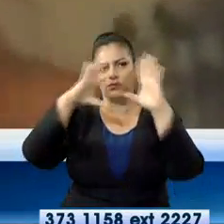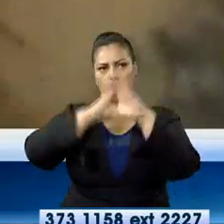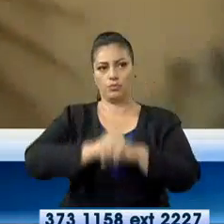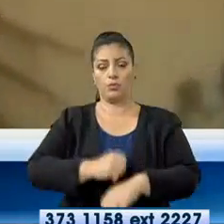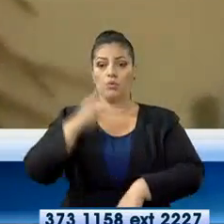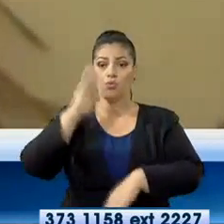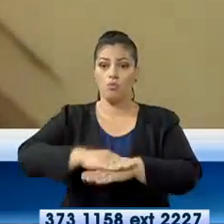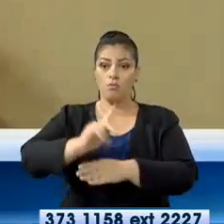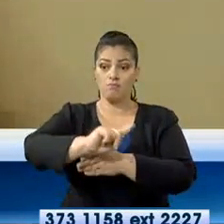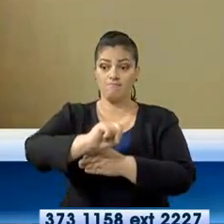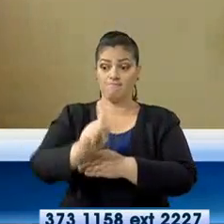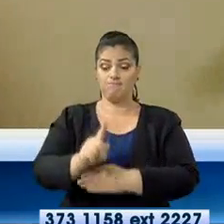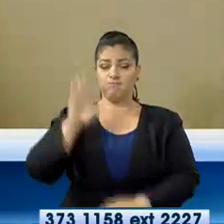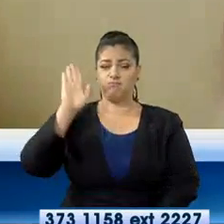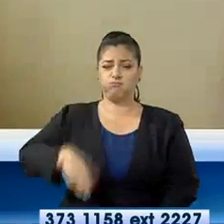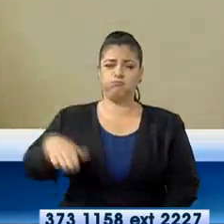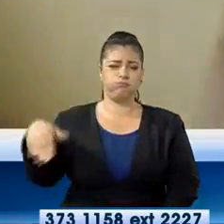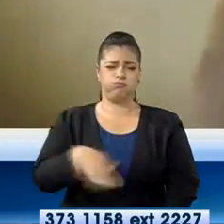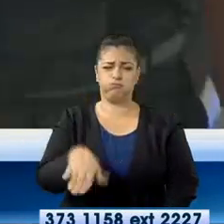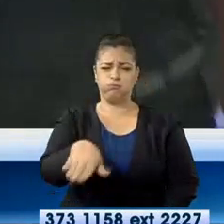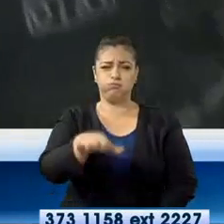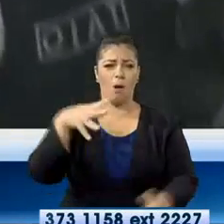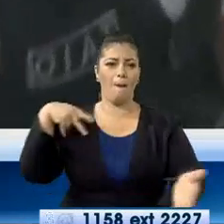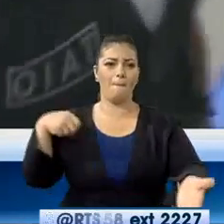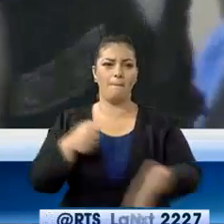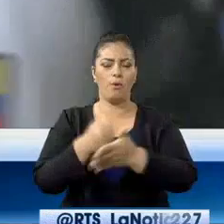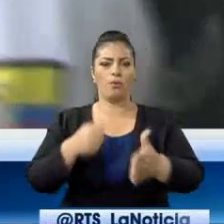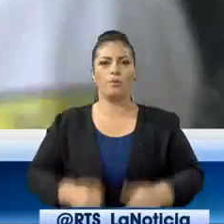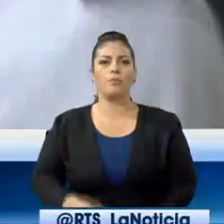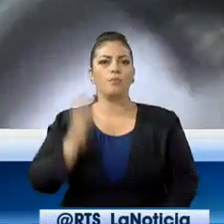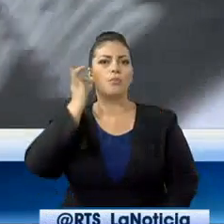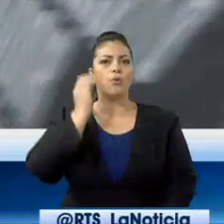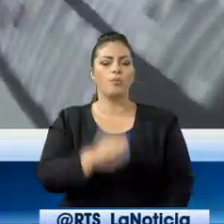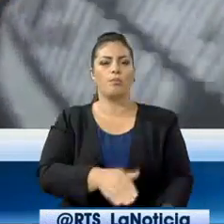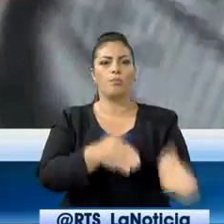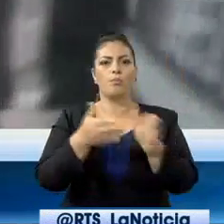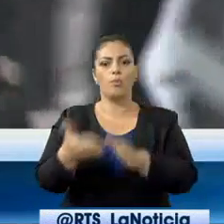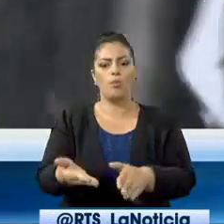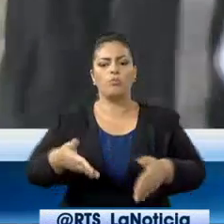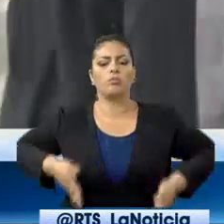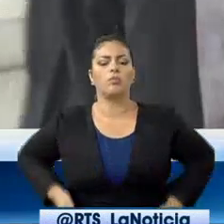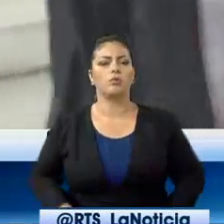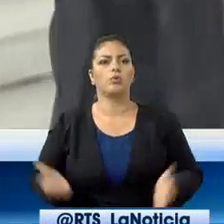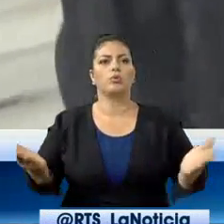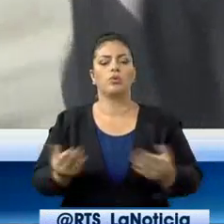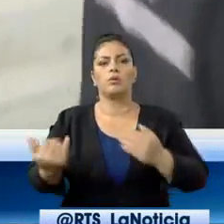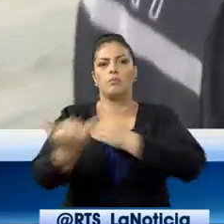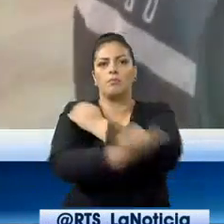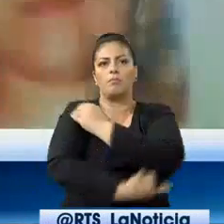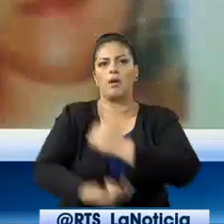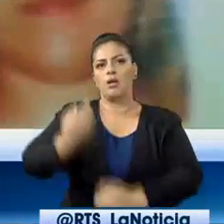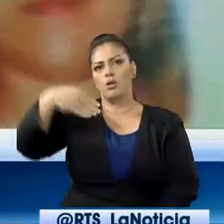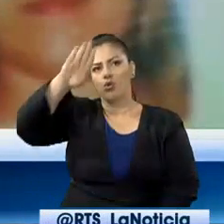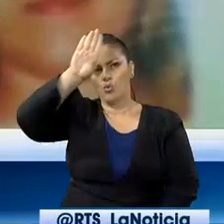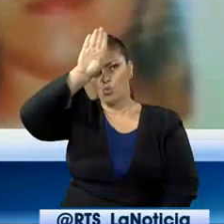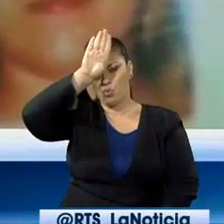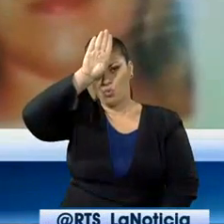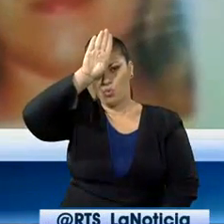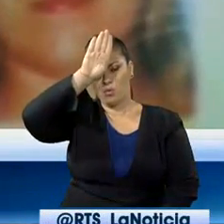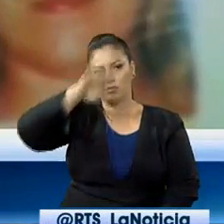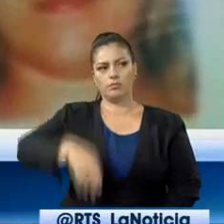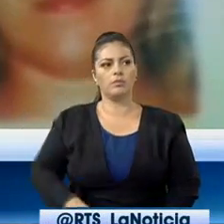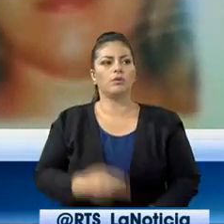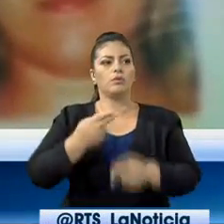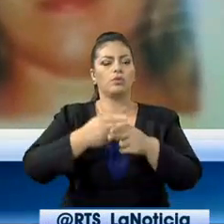de velocidad sea la causante de esta tragedia. La fallecida, de origen cubano y nacionalizada ecuatoriana, de nombres